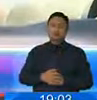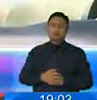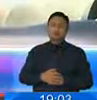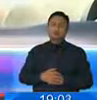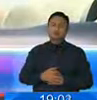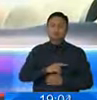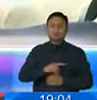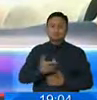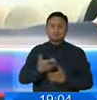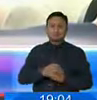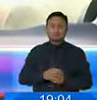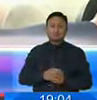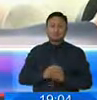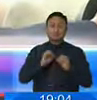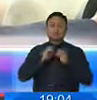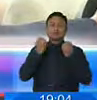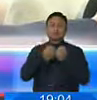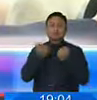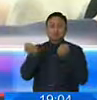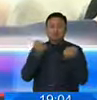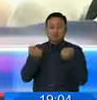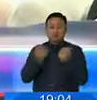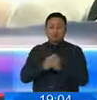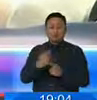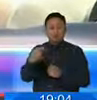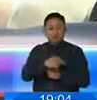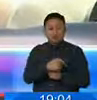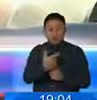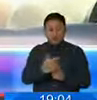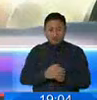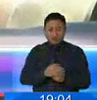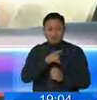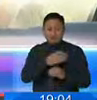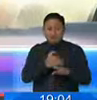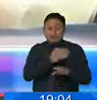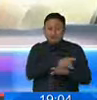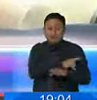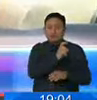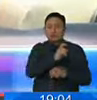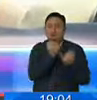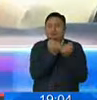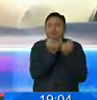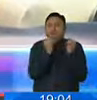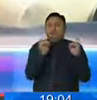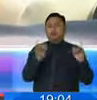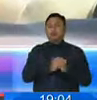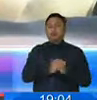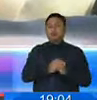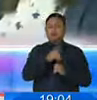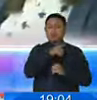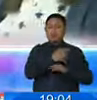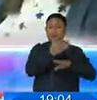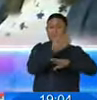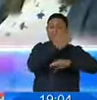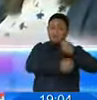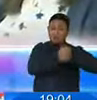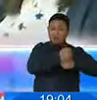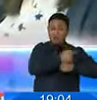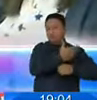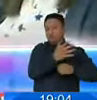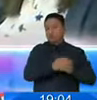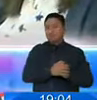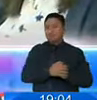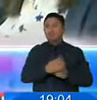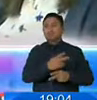organismos de control tienen que hacer eso, control, y para tener control hay que tener independencia, y eso lamentablemente no pasó en la década pasada. Según el consejero